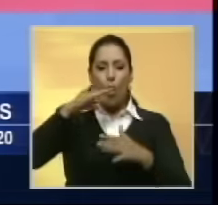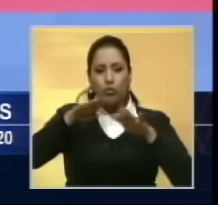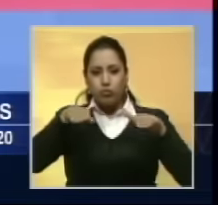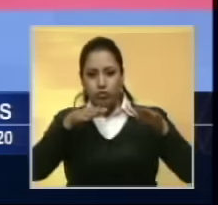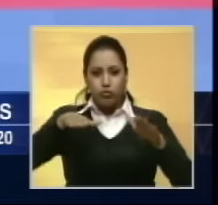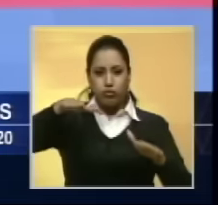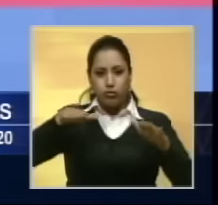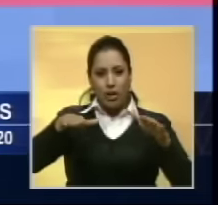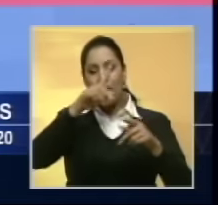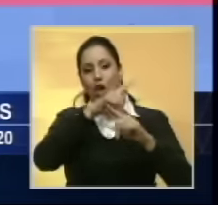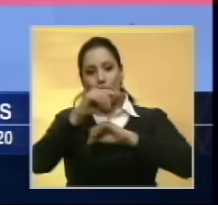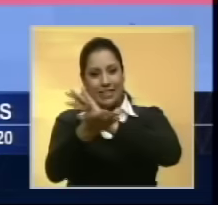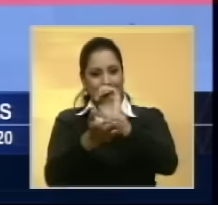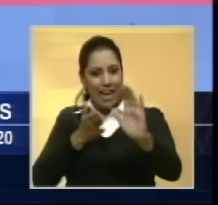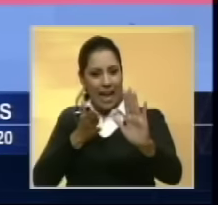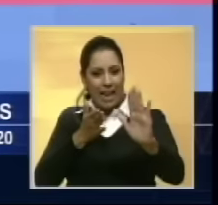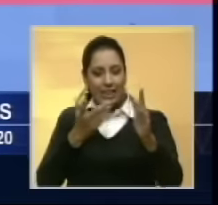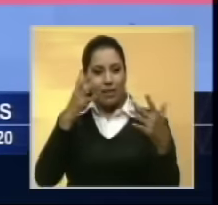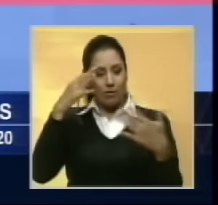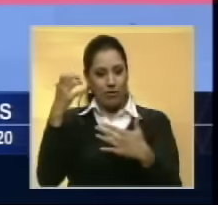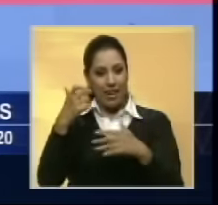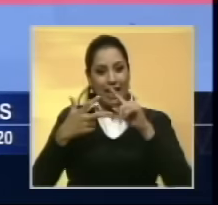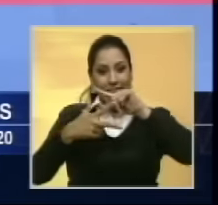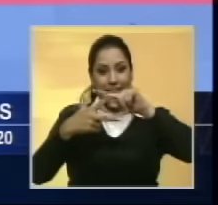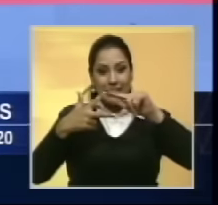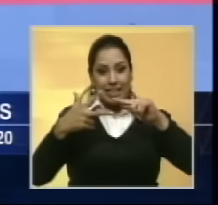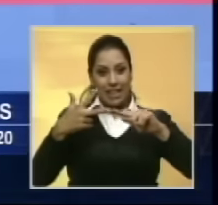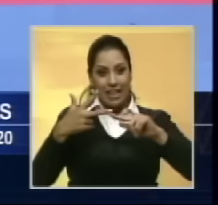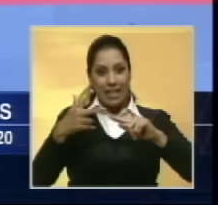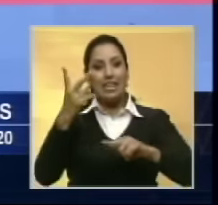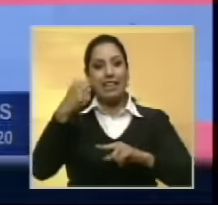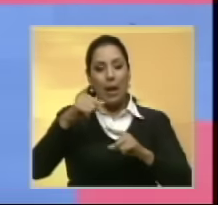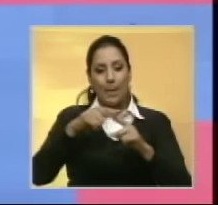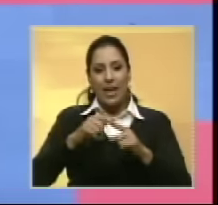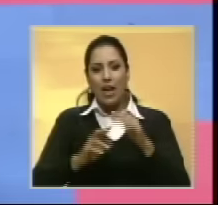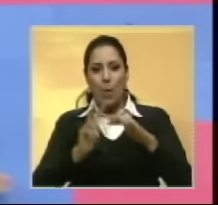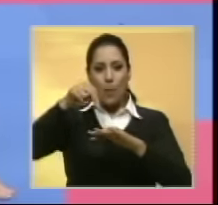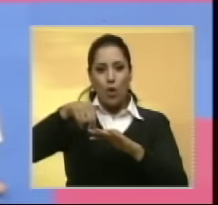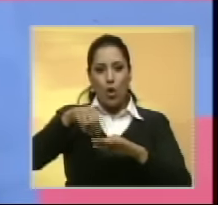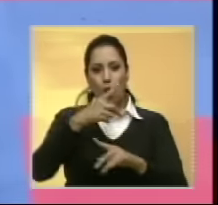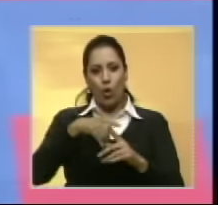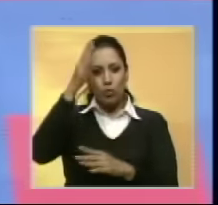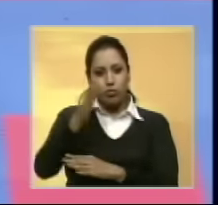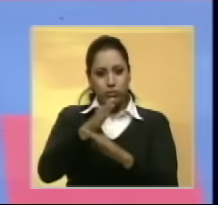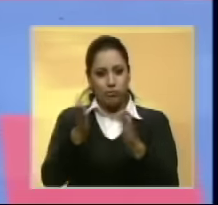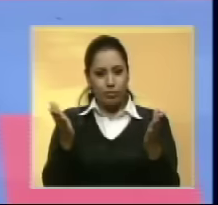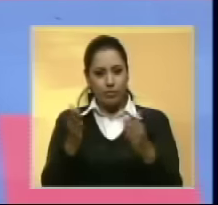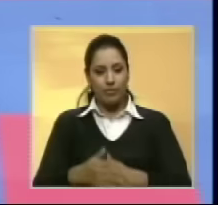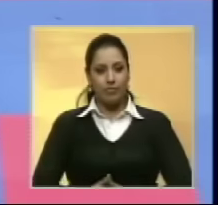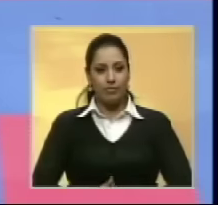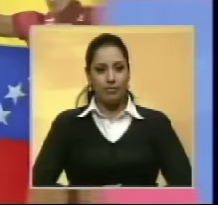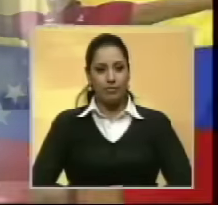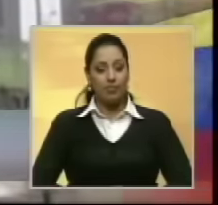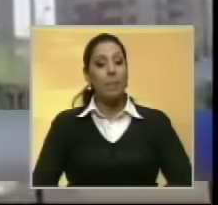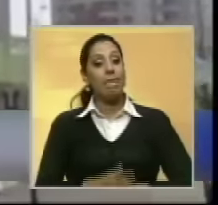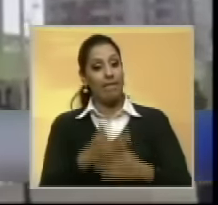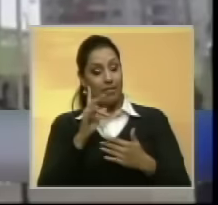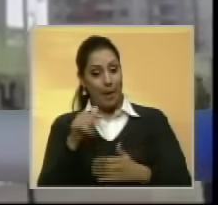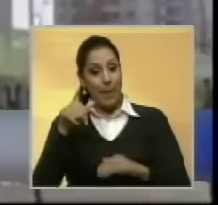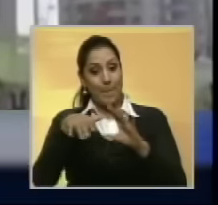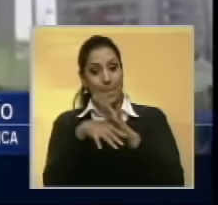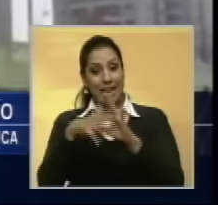corta, karate con una prueba en kata y 3 categorías de incumite, además de escalada y skateboarding. Y este martes